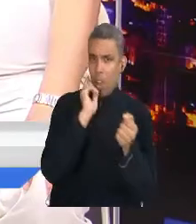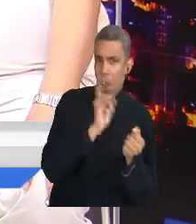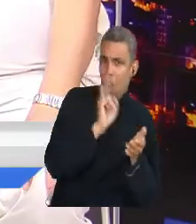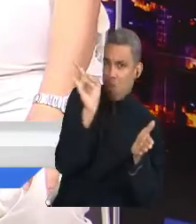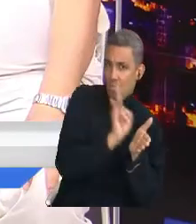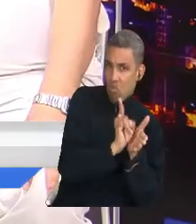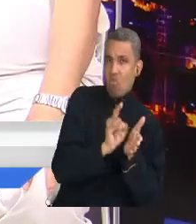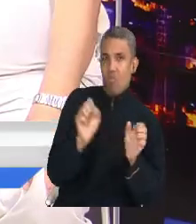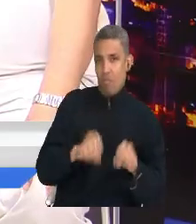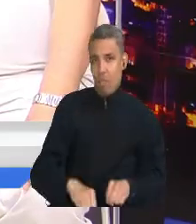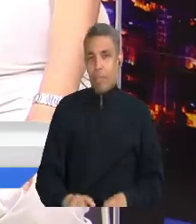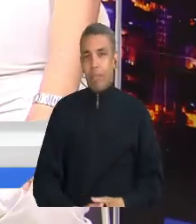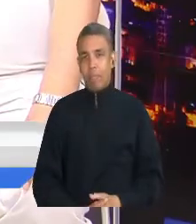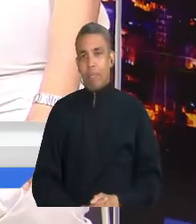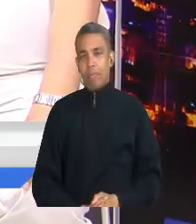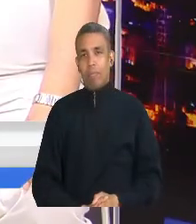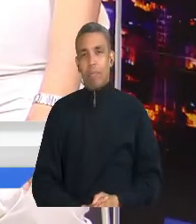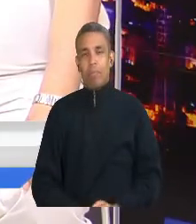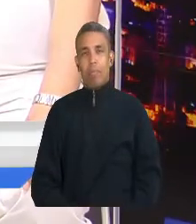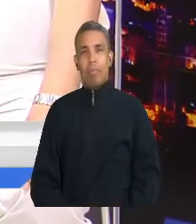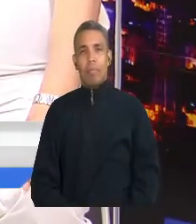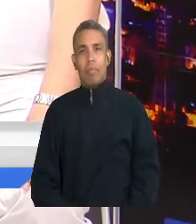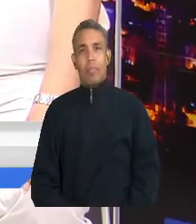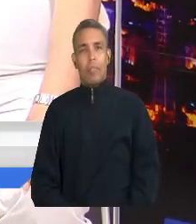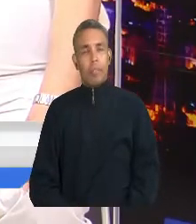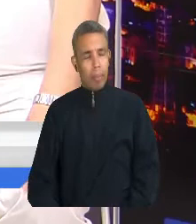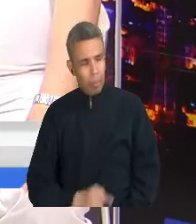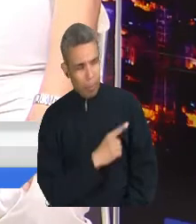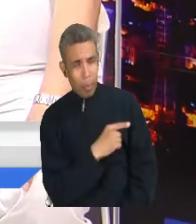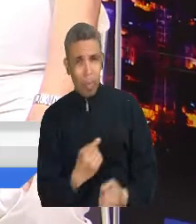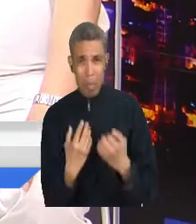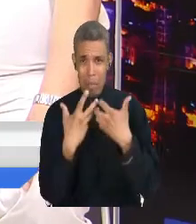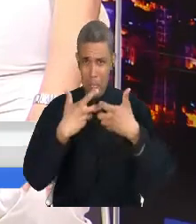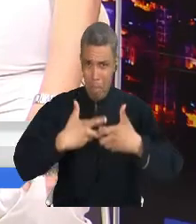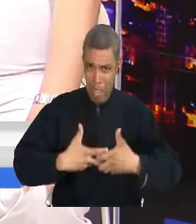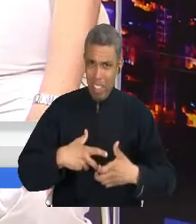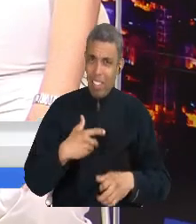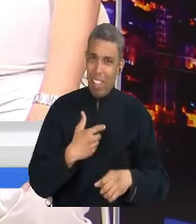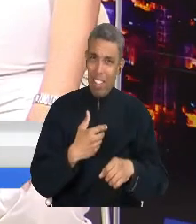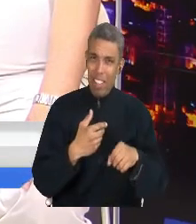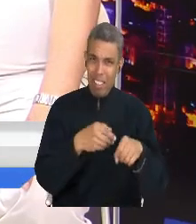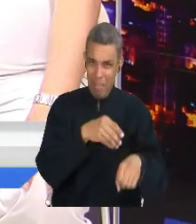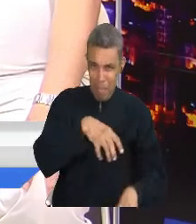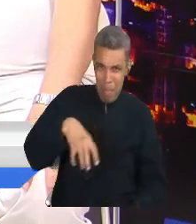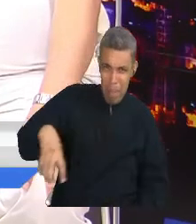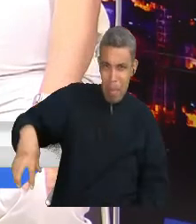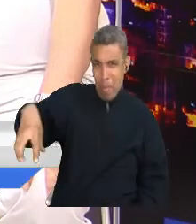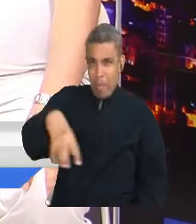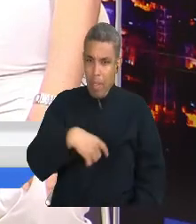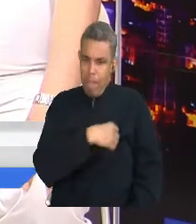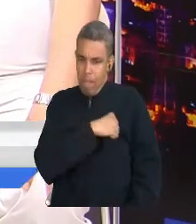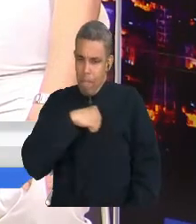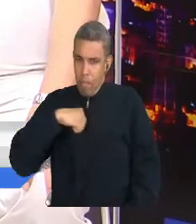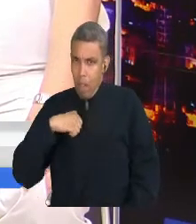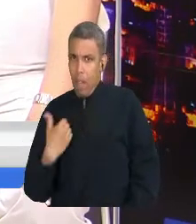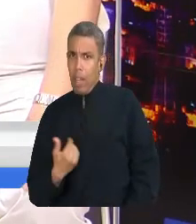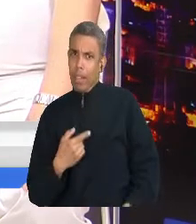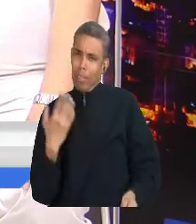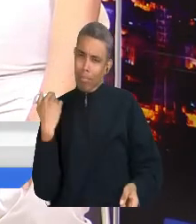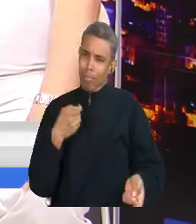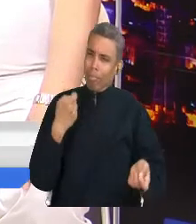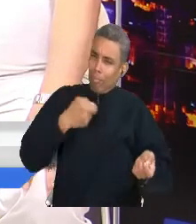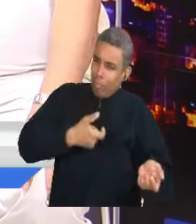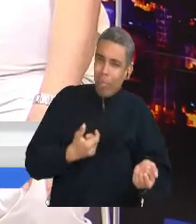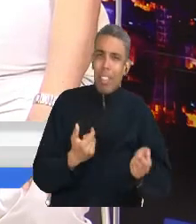privada poco a poco se fue marginando de estas actividades. Antes apoyaban de manera importante